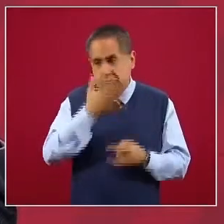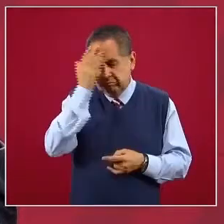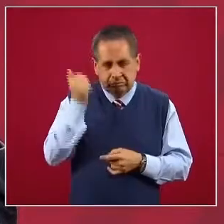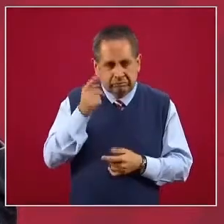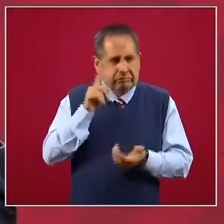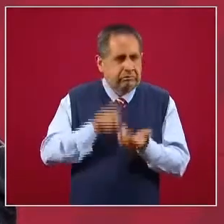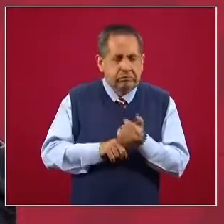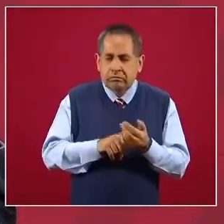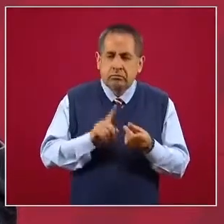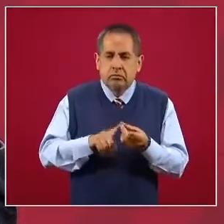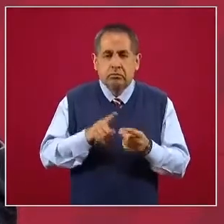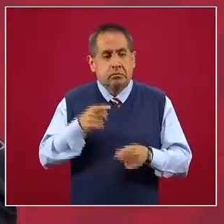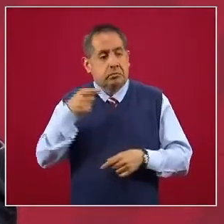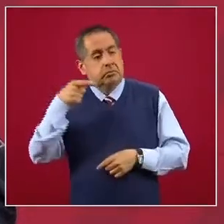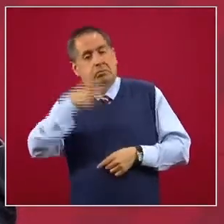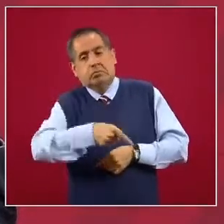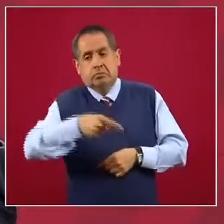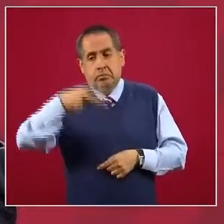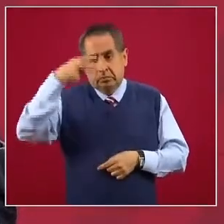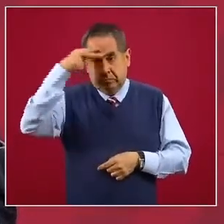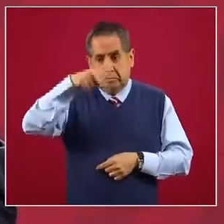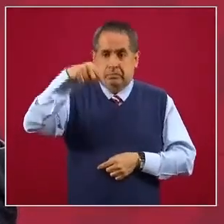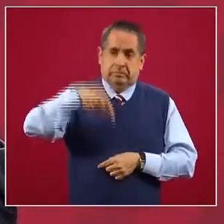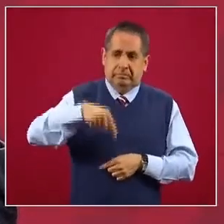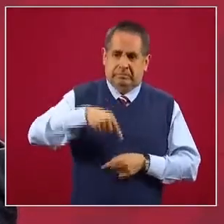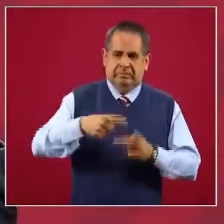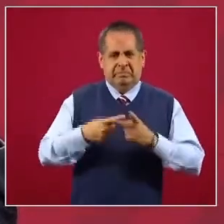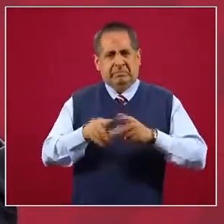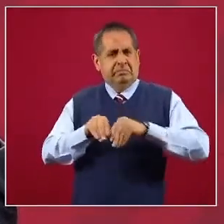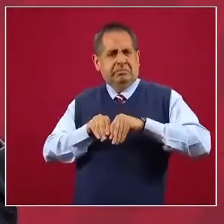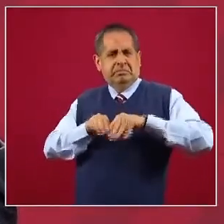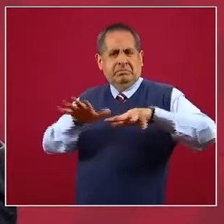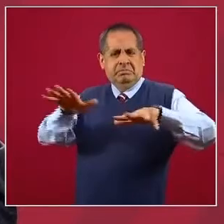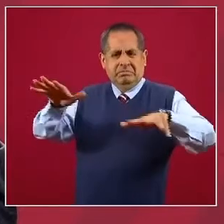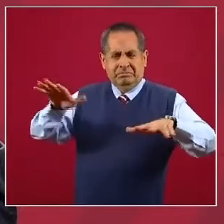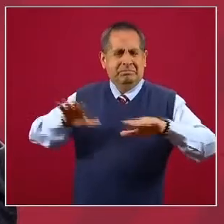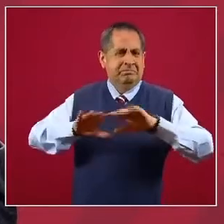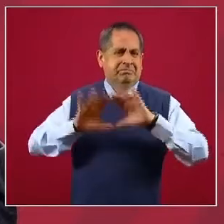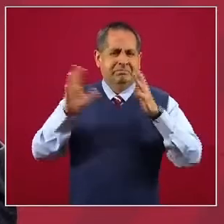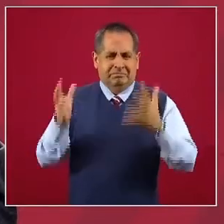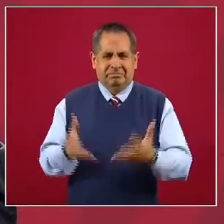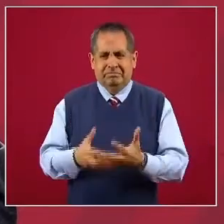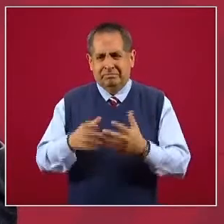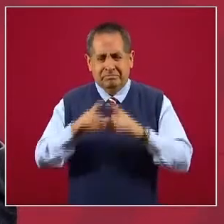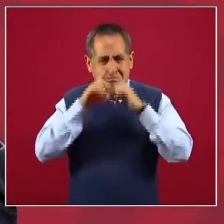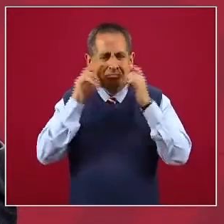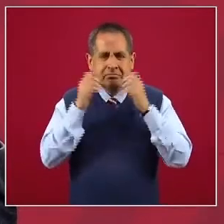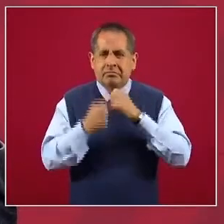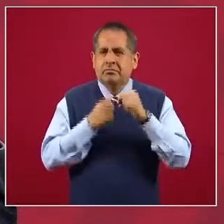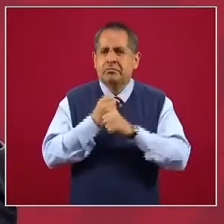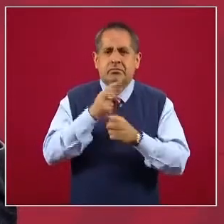su momento se señaló a México como el punto de origen de la pandemia de influenza